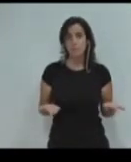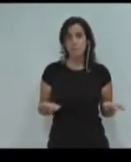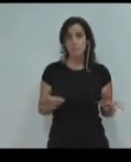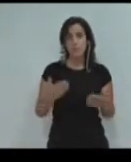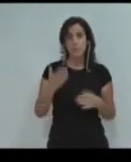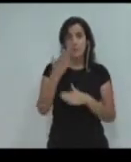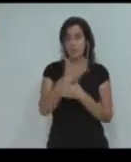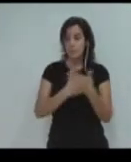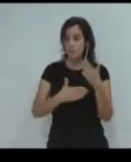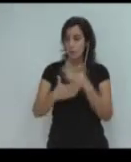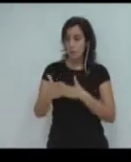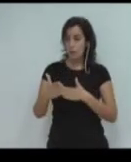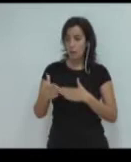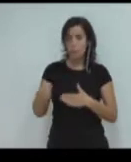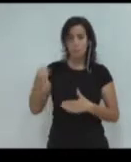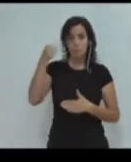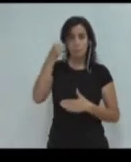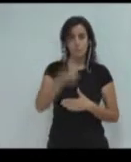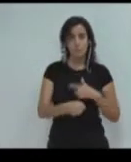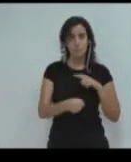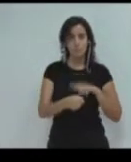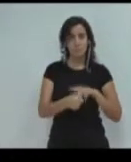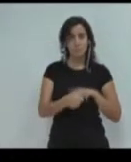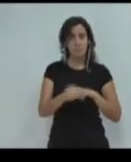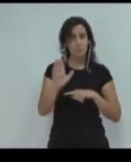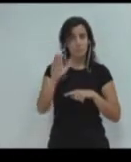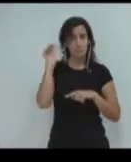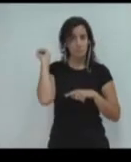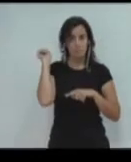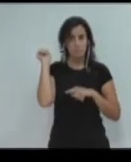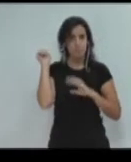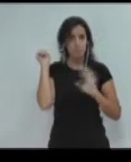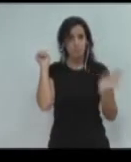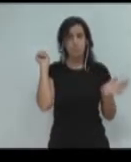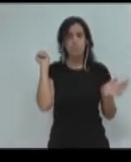discapacitado en tu vida. Sí, tan fácil como eso.